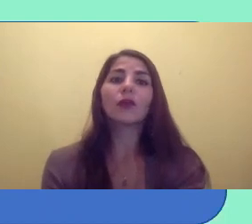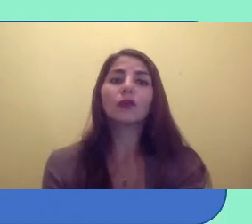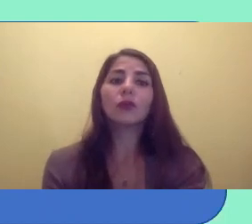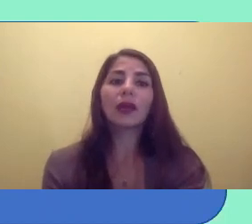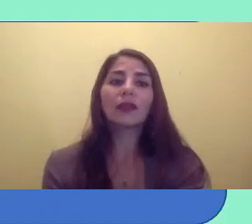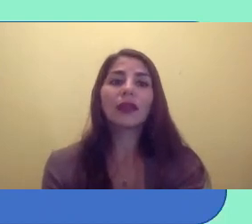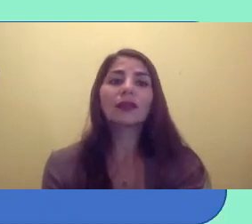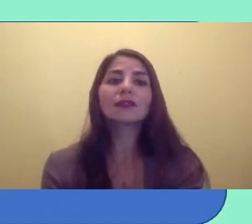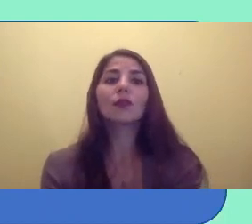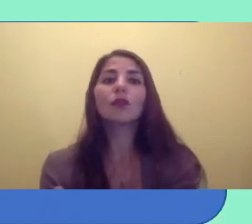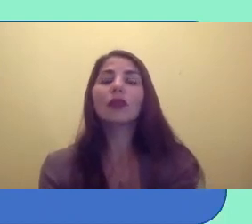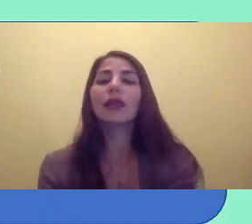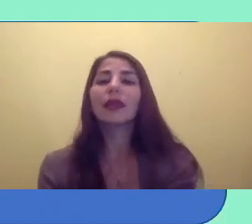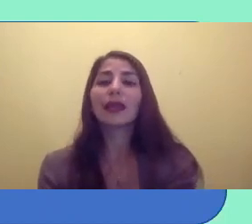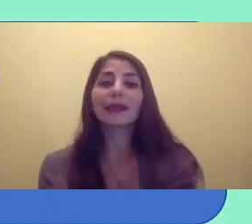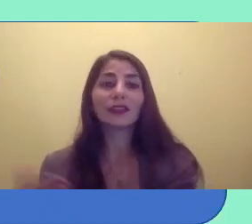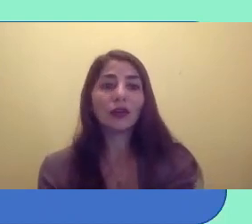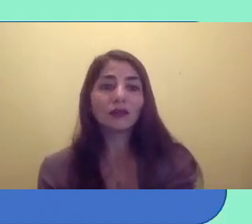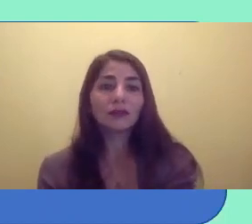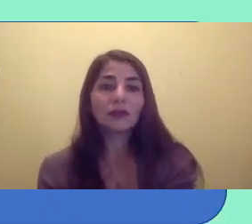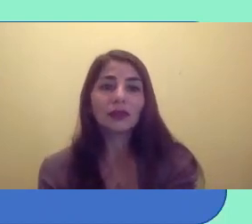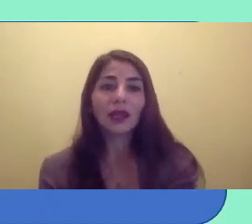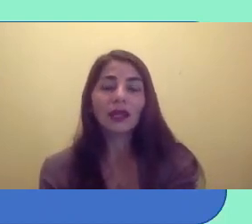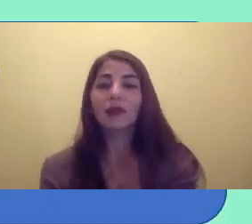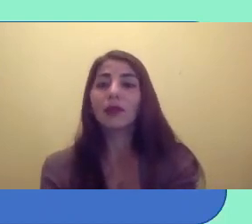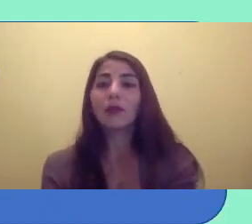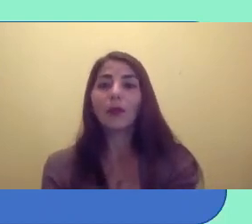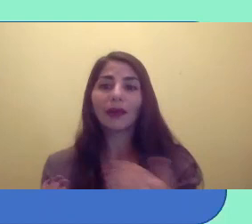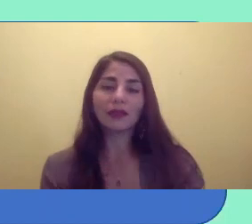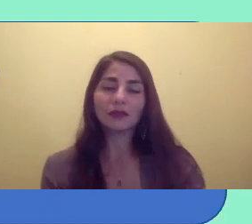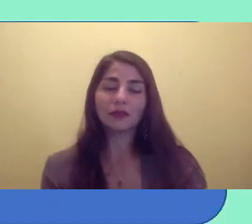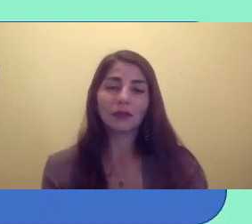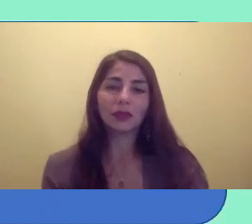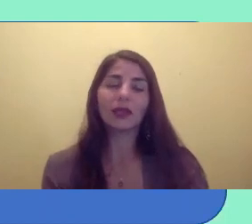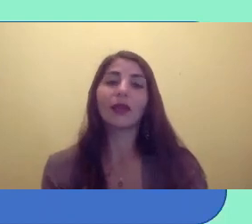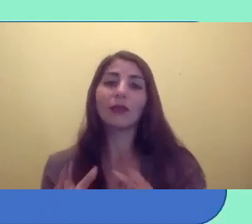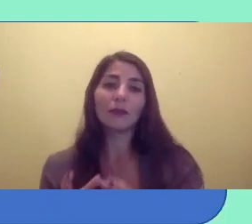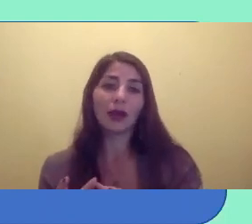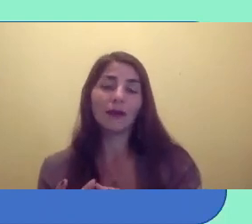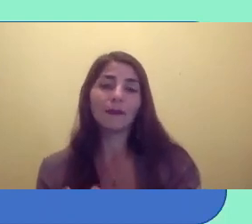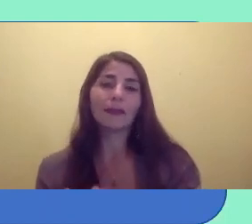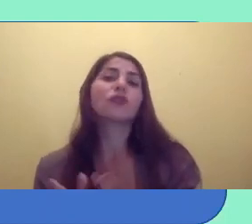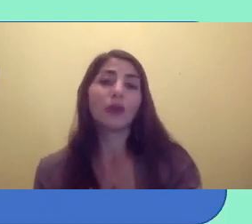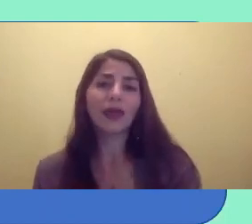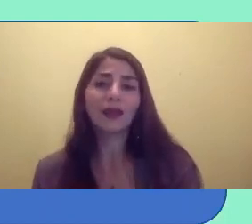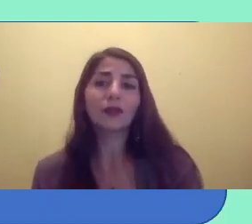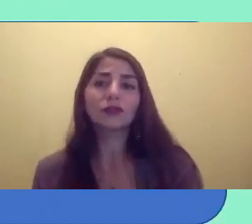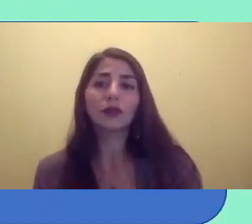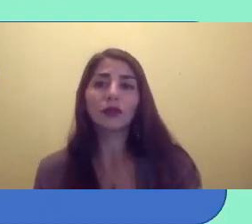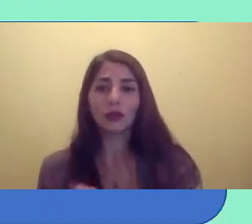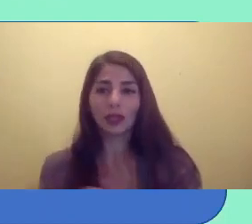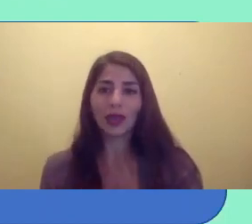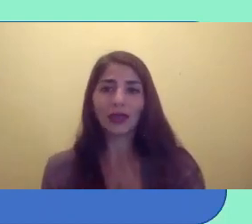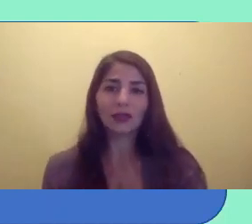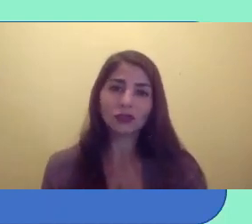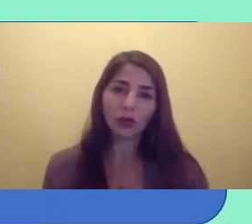según cada cultura, ya según la región, ya en el mismo país, y en la misma ciudad